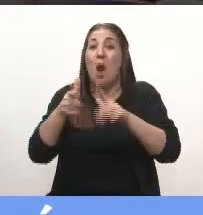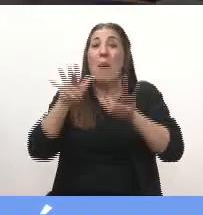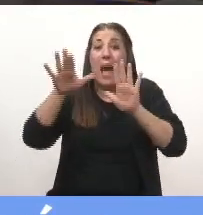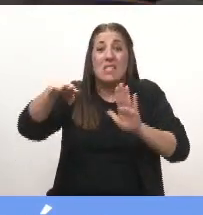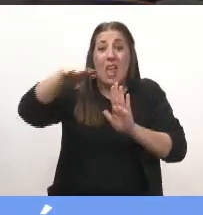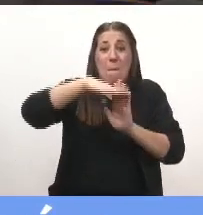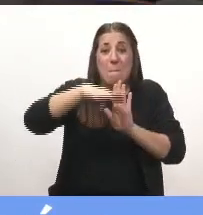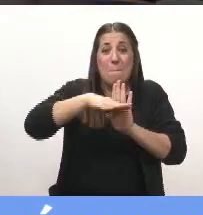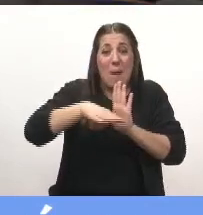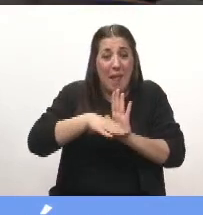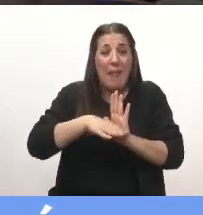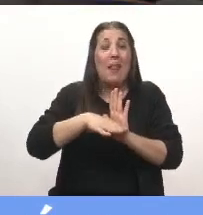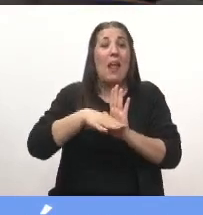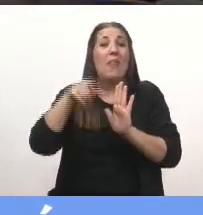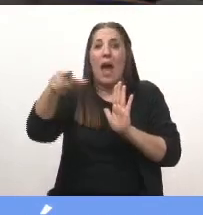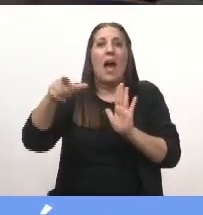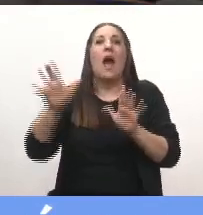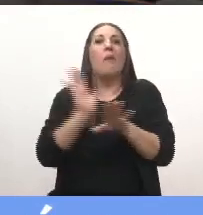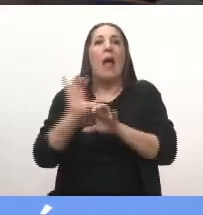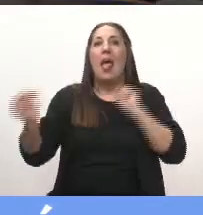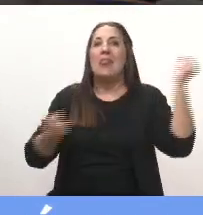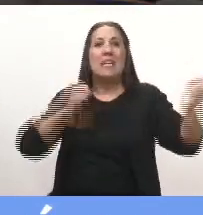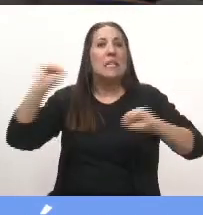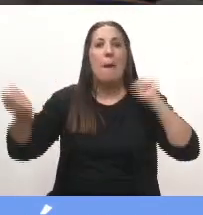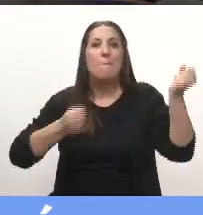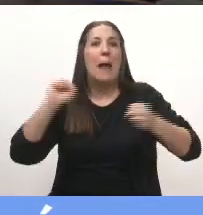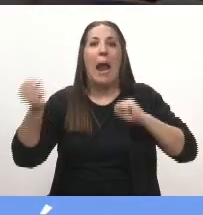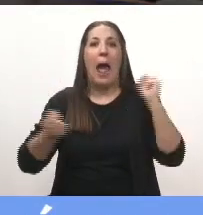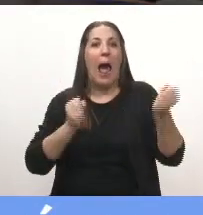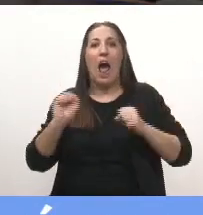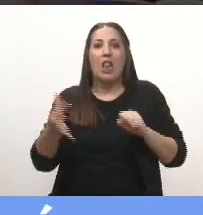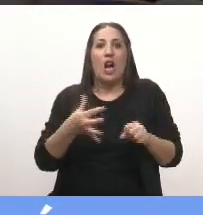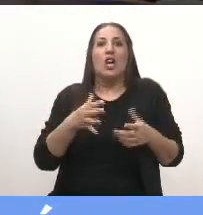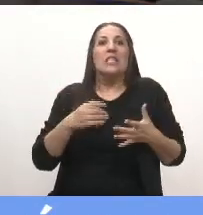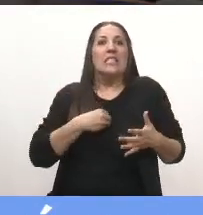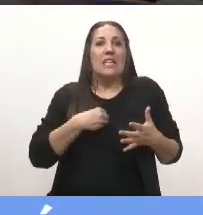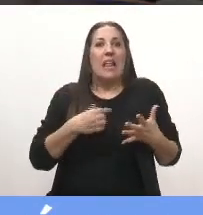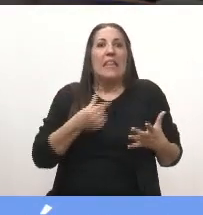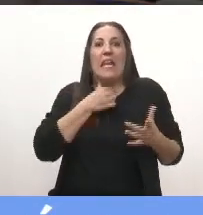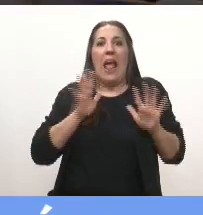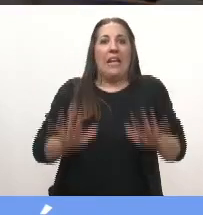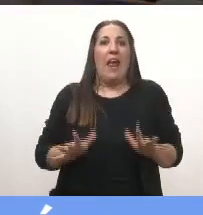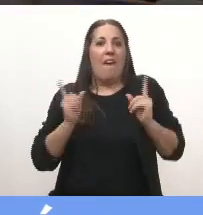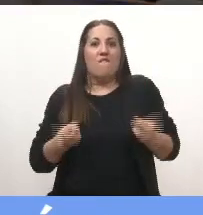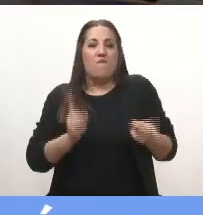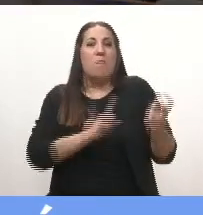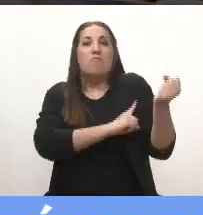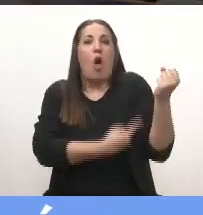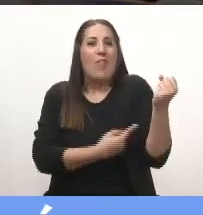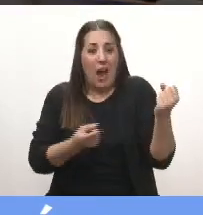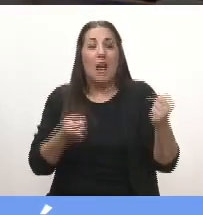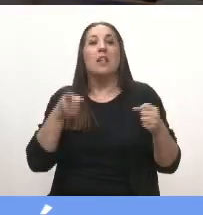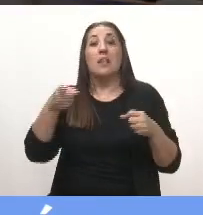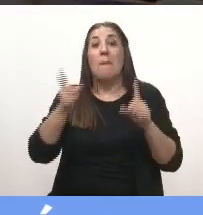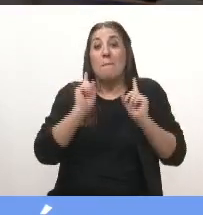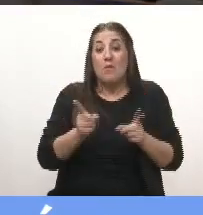que están tirando con la desesperación de los manotazos de ahogado para poder seguir aferrados al poder ese esos